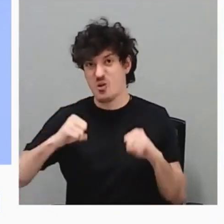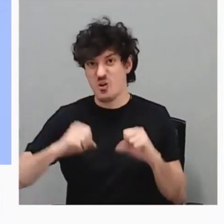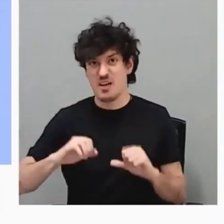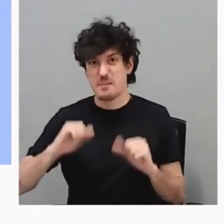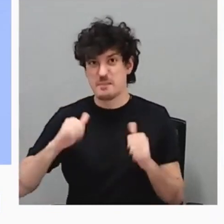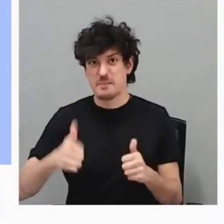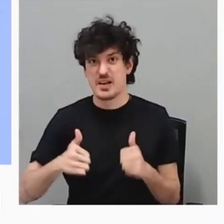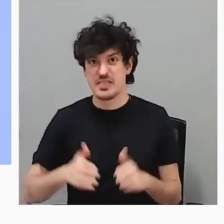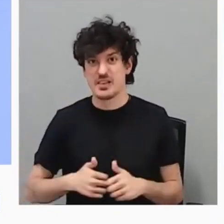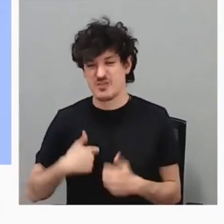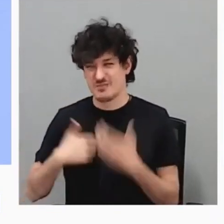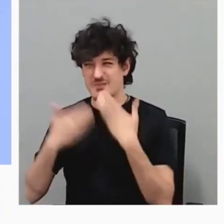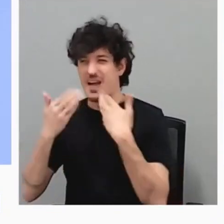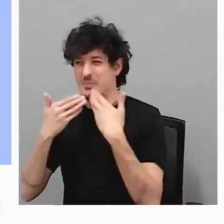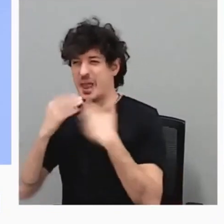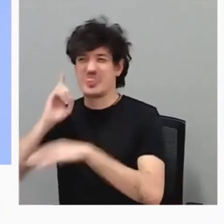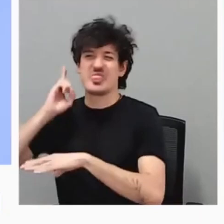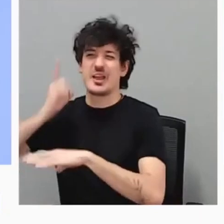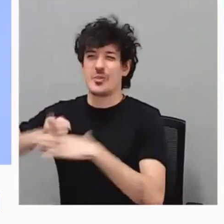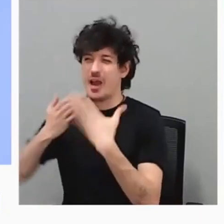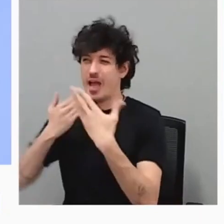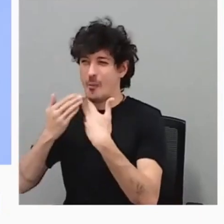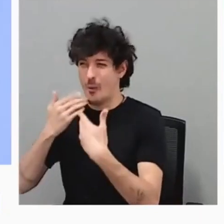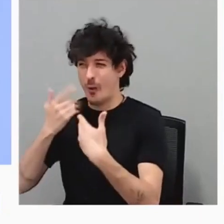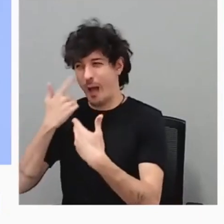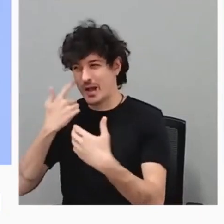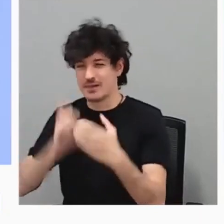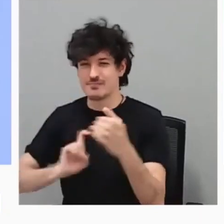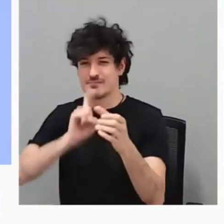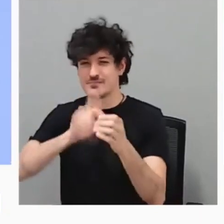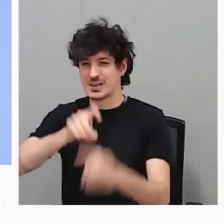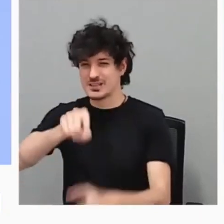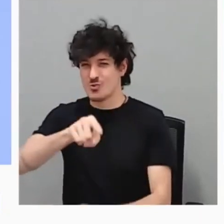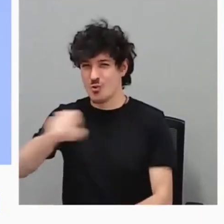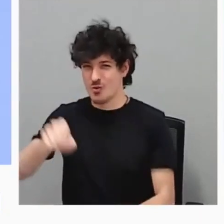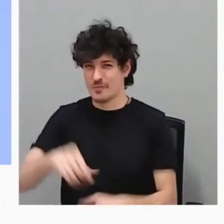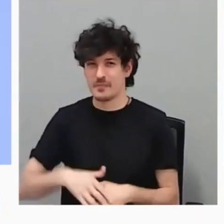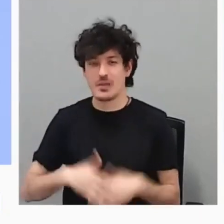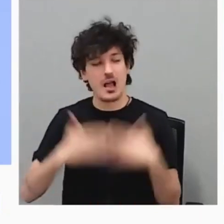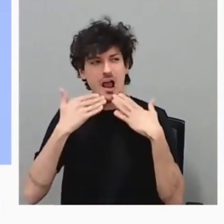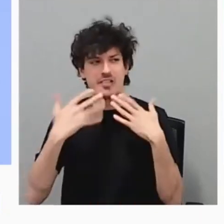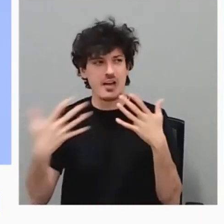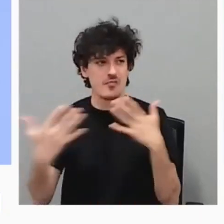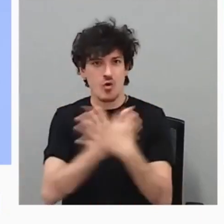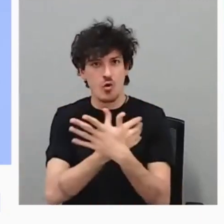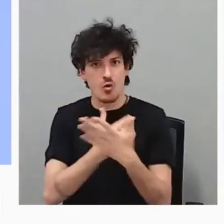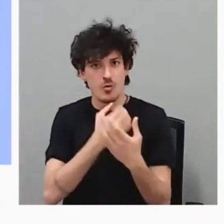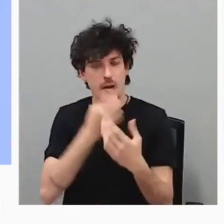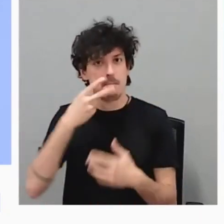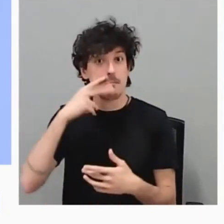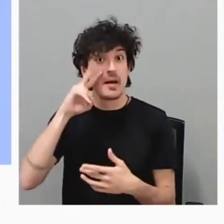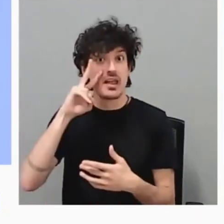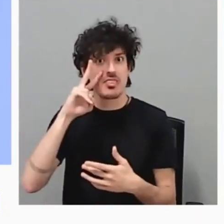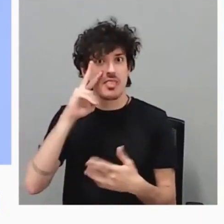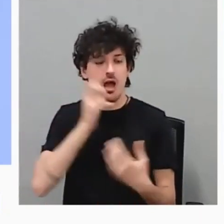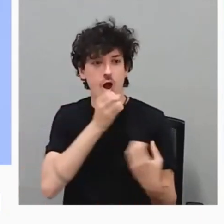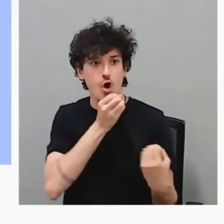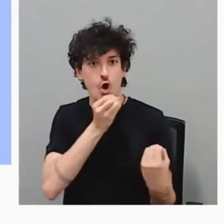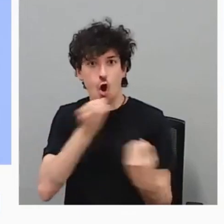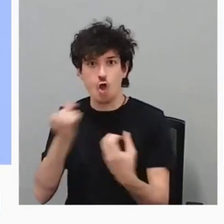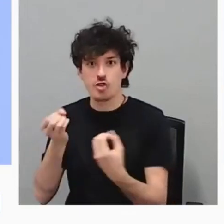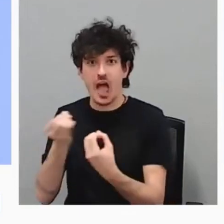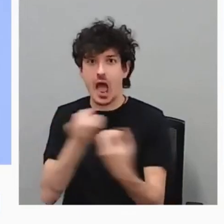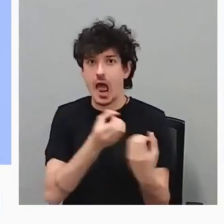hablar con el director para que te llamen. Muchas gracias, la verdad, a todos por contar la experiencia y estos proyectos